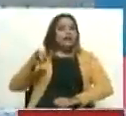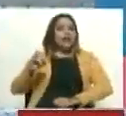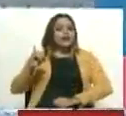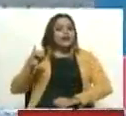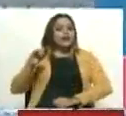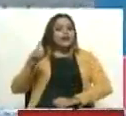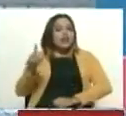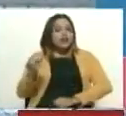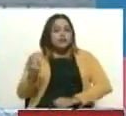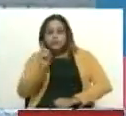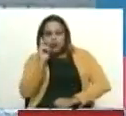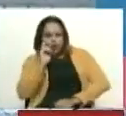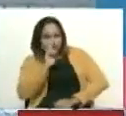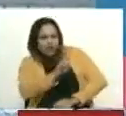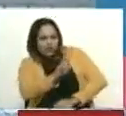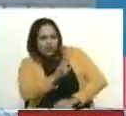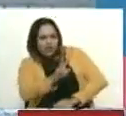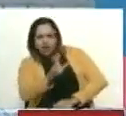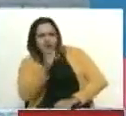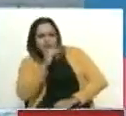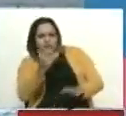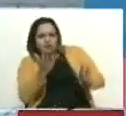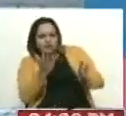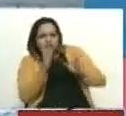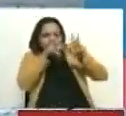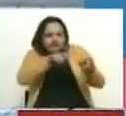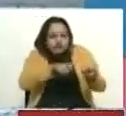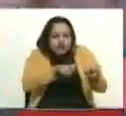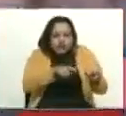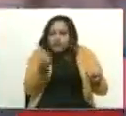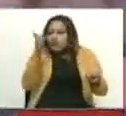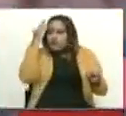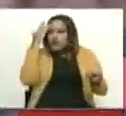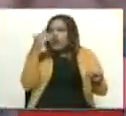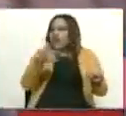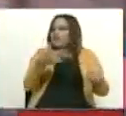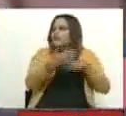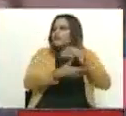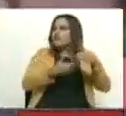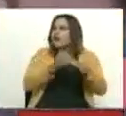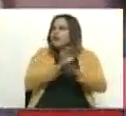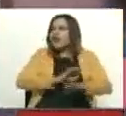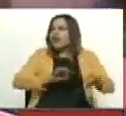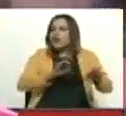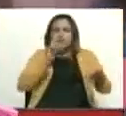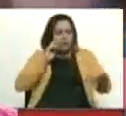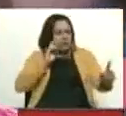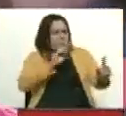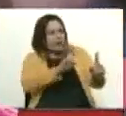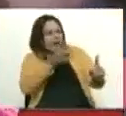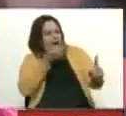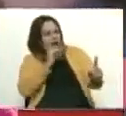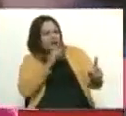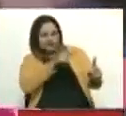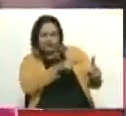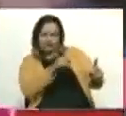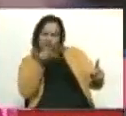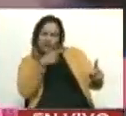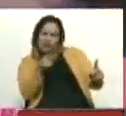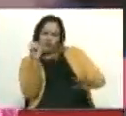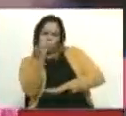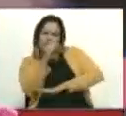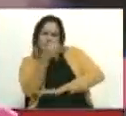ves, si no te lo cuentan, quizás no te das cuenta, quizás no percibes que estás en presencia y en la necesidad de